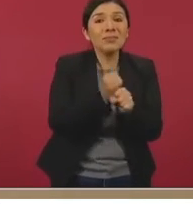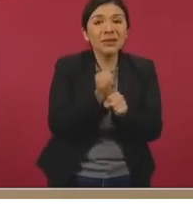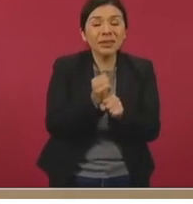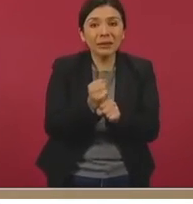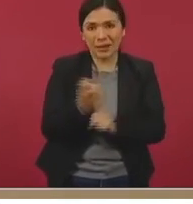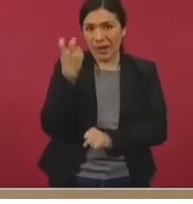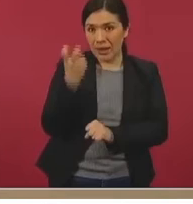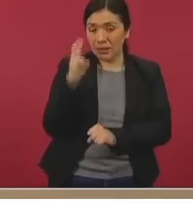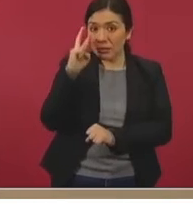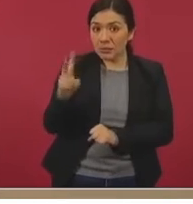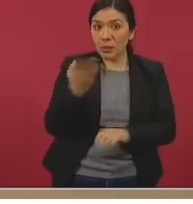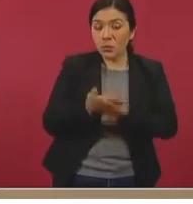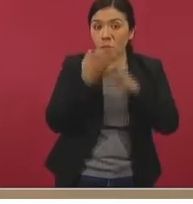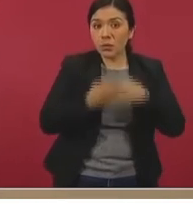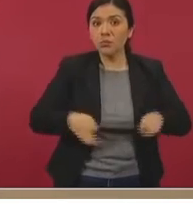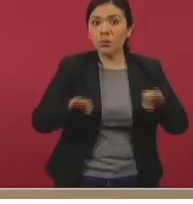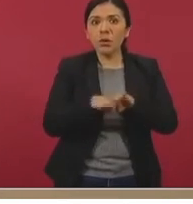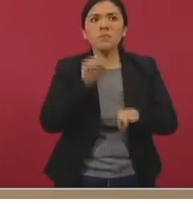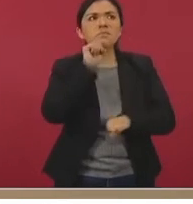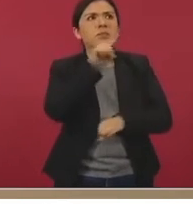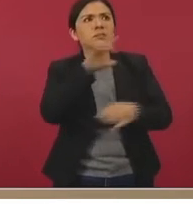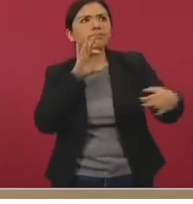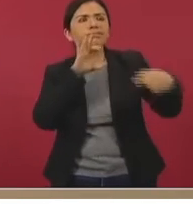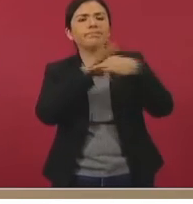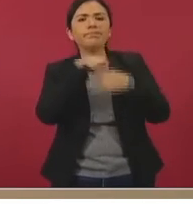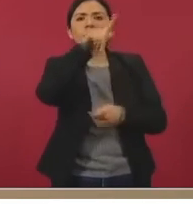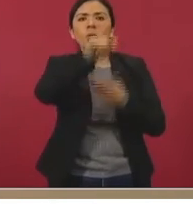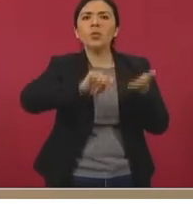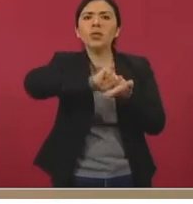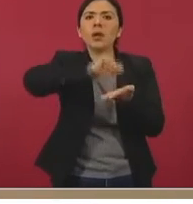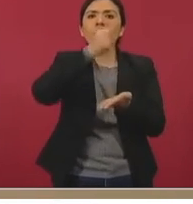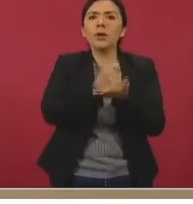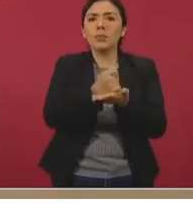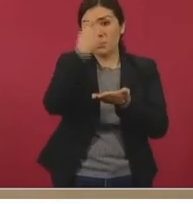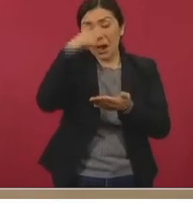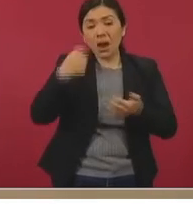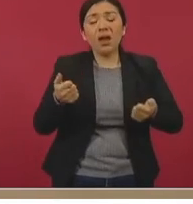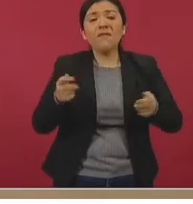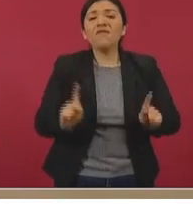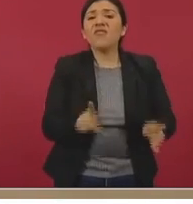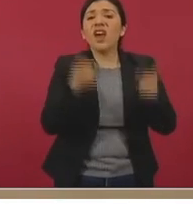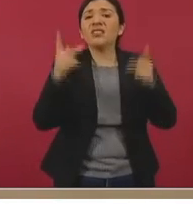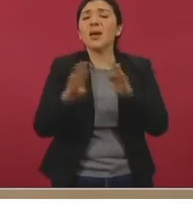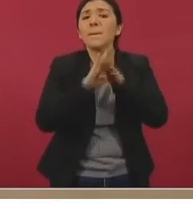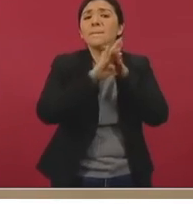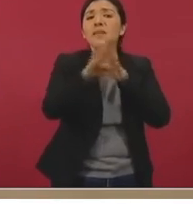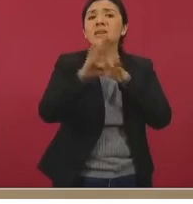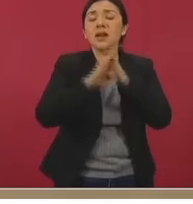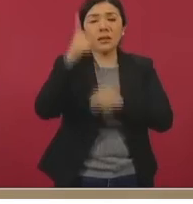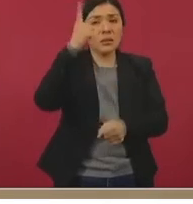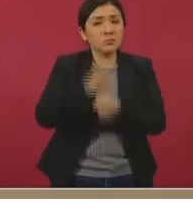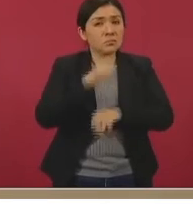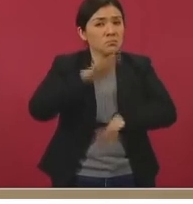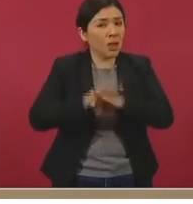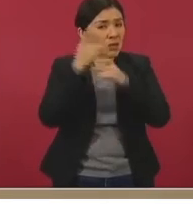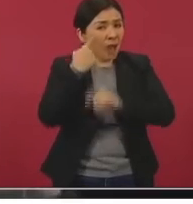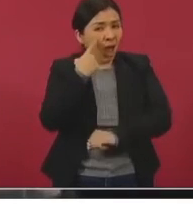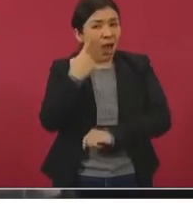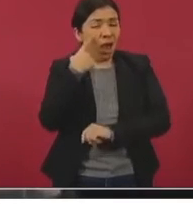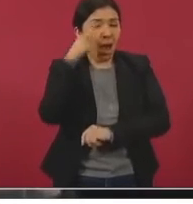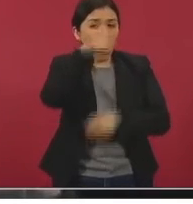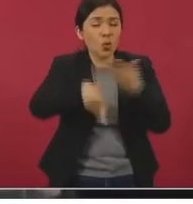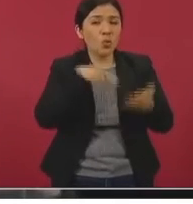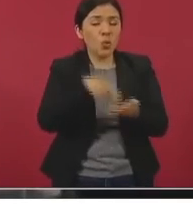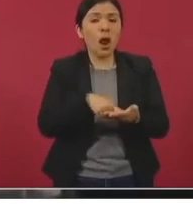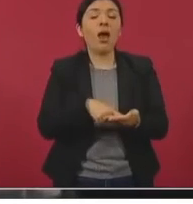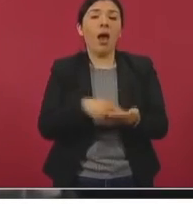esto tiene conexión con Tamaulipas y con una red de tráfico migrante que es una de las más importantes y ya